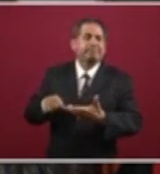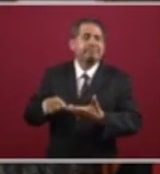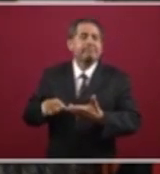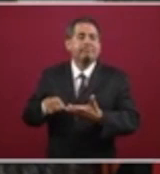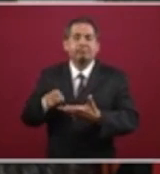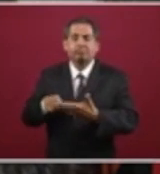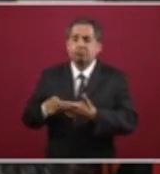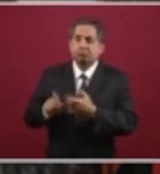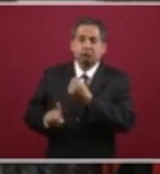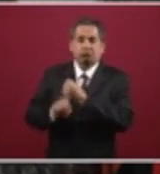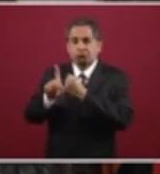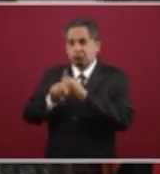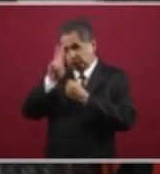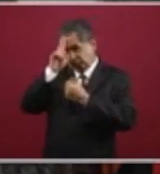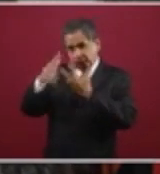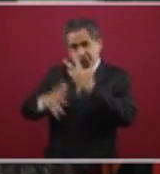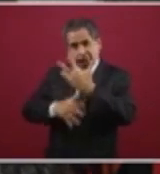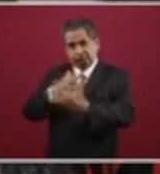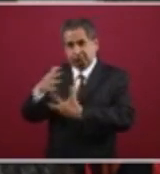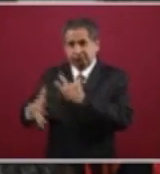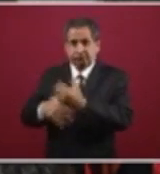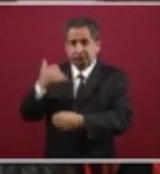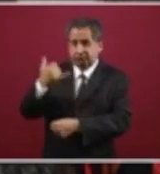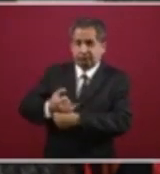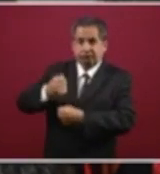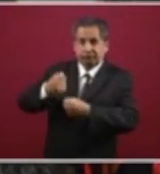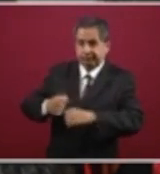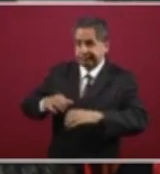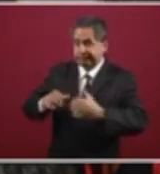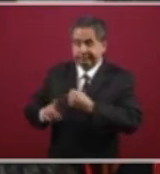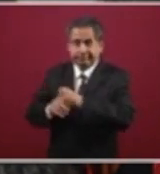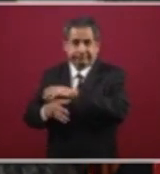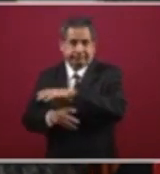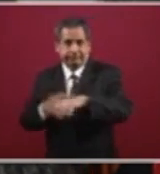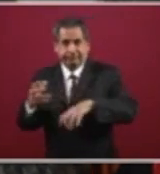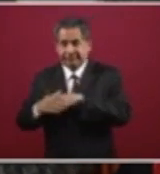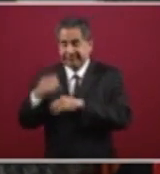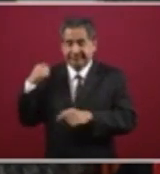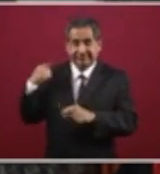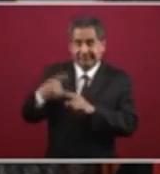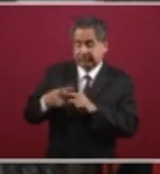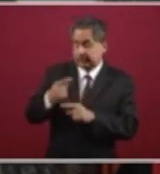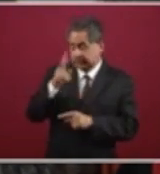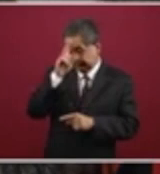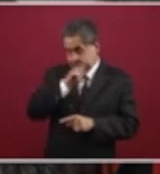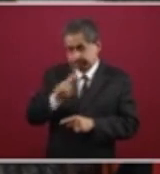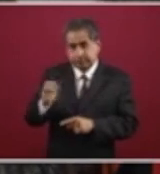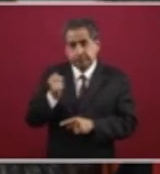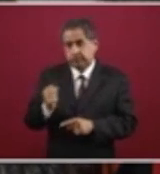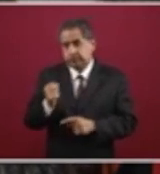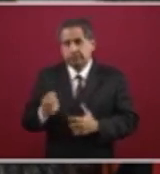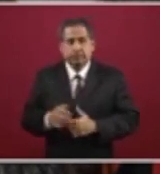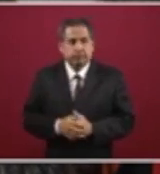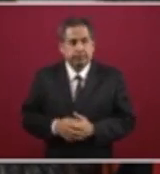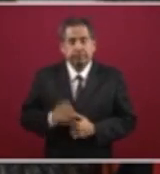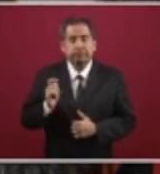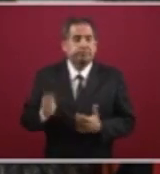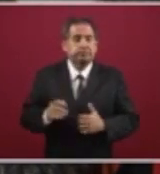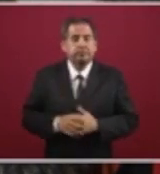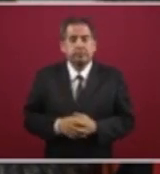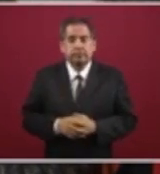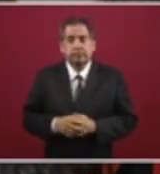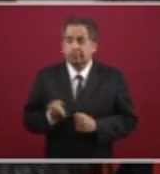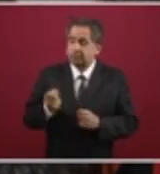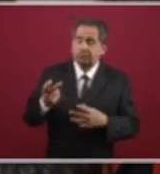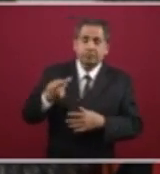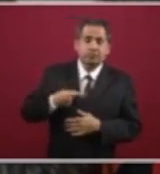de la violencia y inseguridad agudizada en los últimos sexenios. Tal es así que las muertes